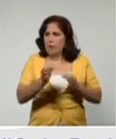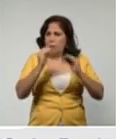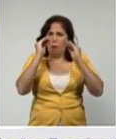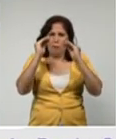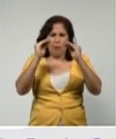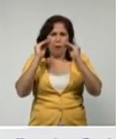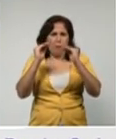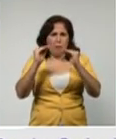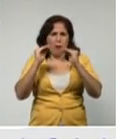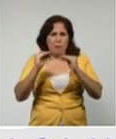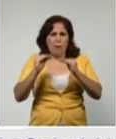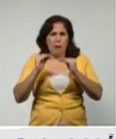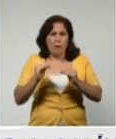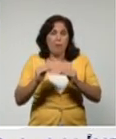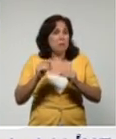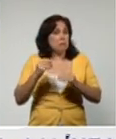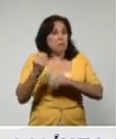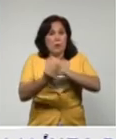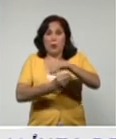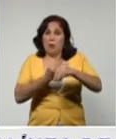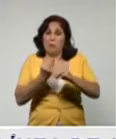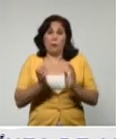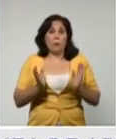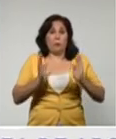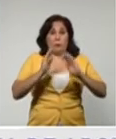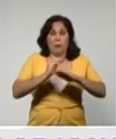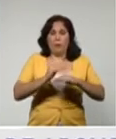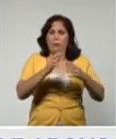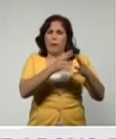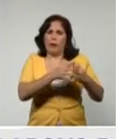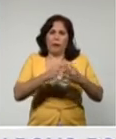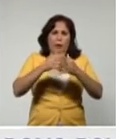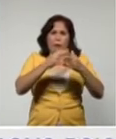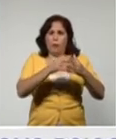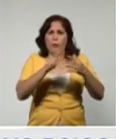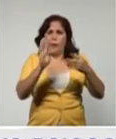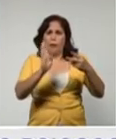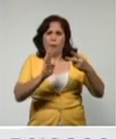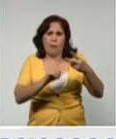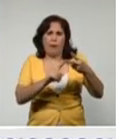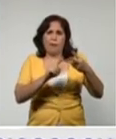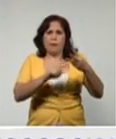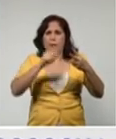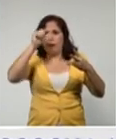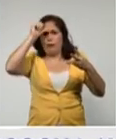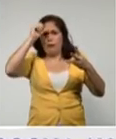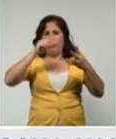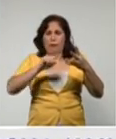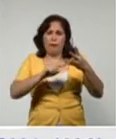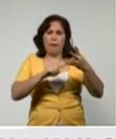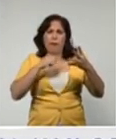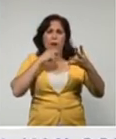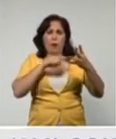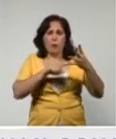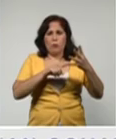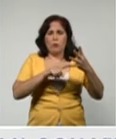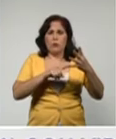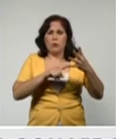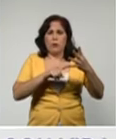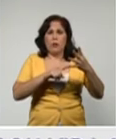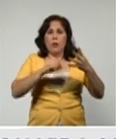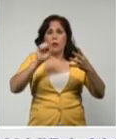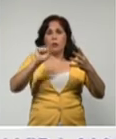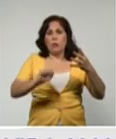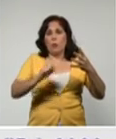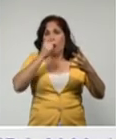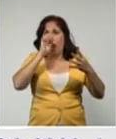esto realmente no cambia: Estados Unidos, Brasil, India, Rusia, Sudáfrica,